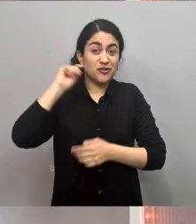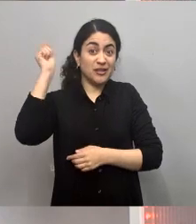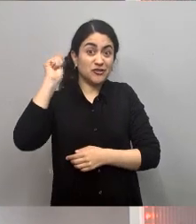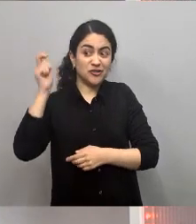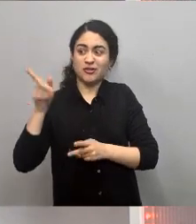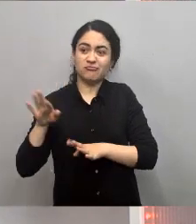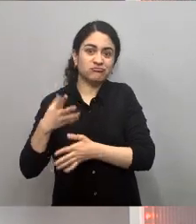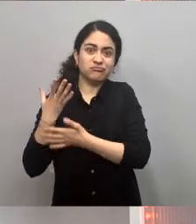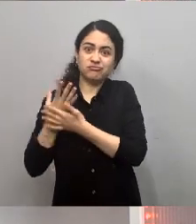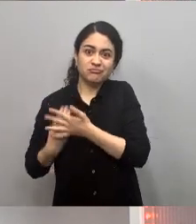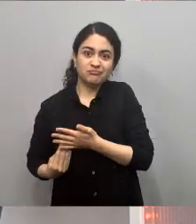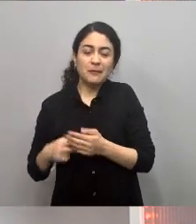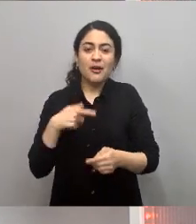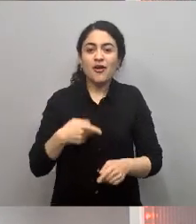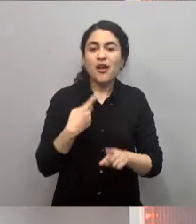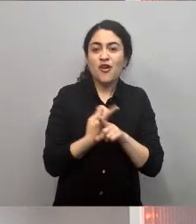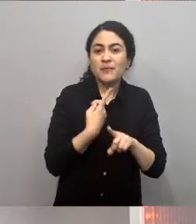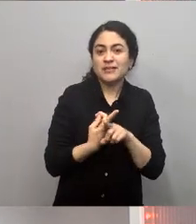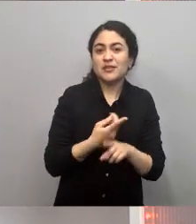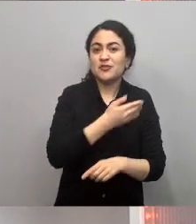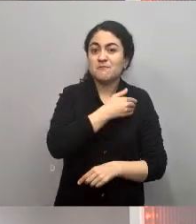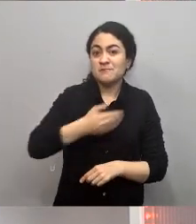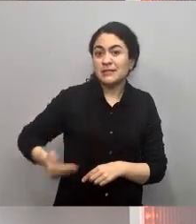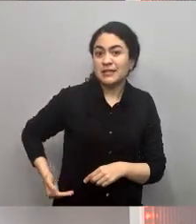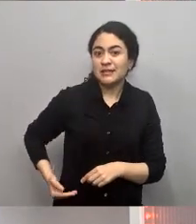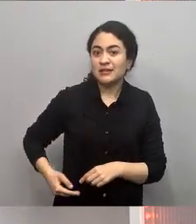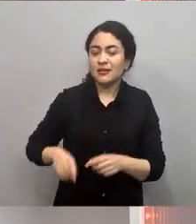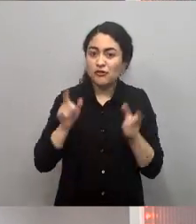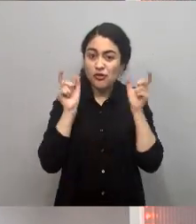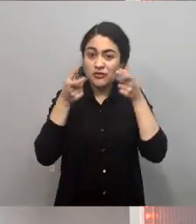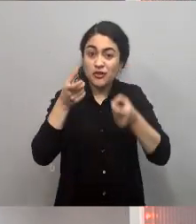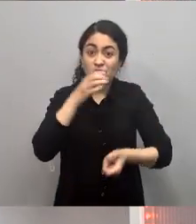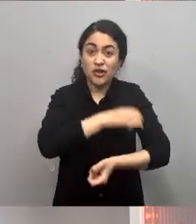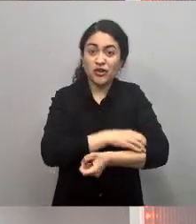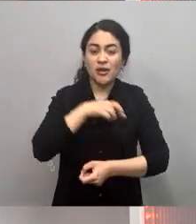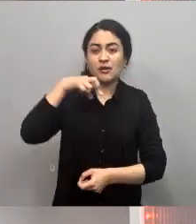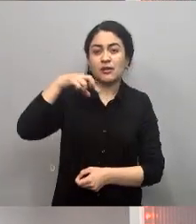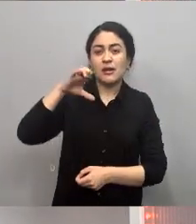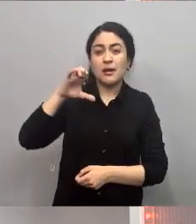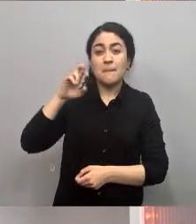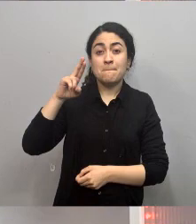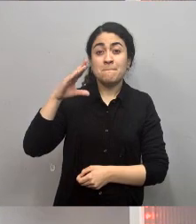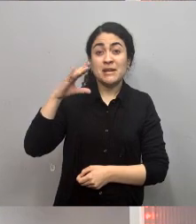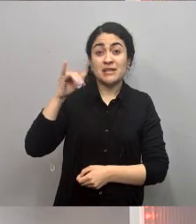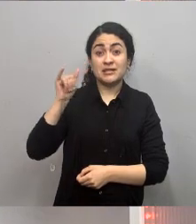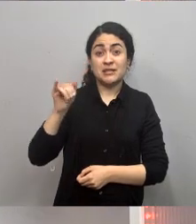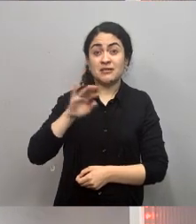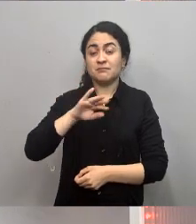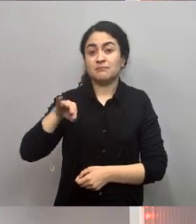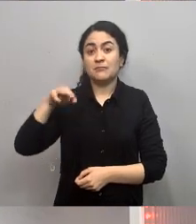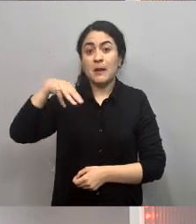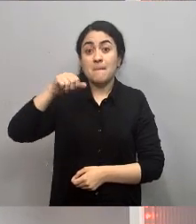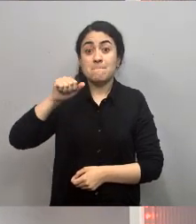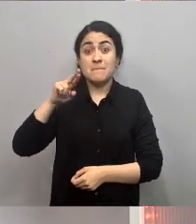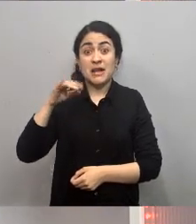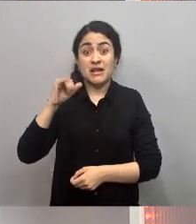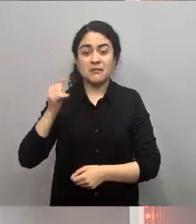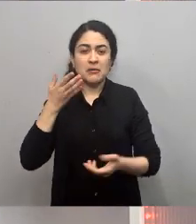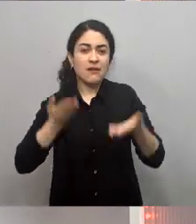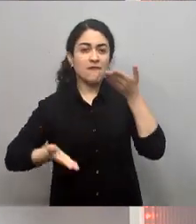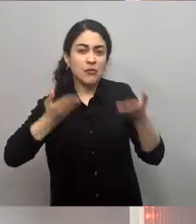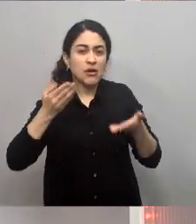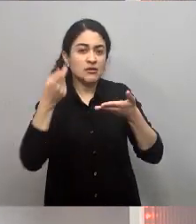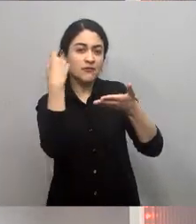celebración de estas fiestas patrias, conversando con el presidente del Consejo Regional, Percy Marín, en esta entrevista a fondo, para hacer un balance, un pequeño balance de lo que ha sido esta